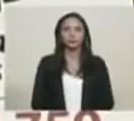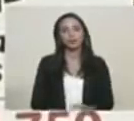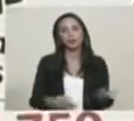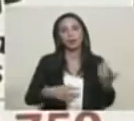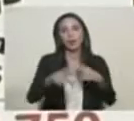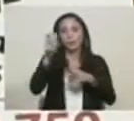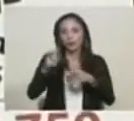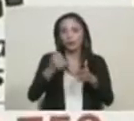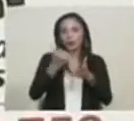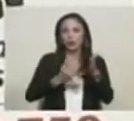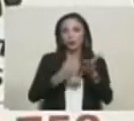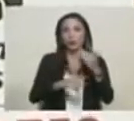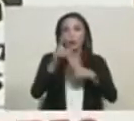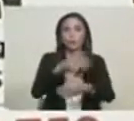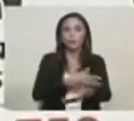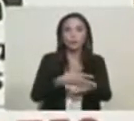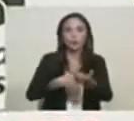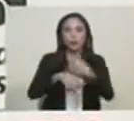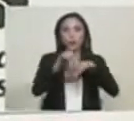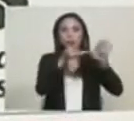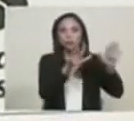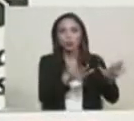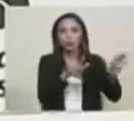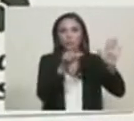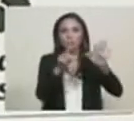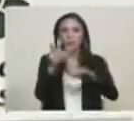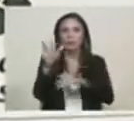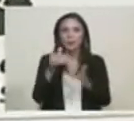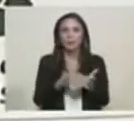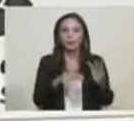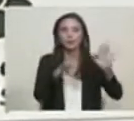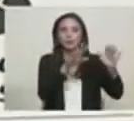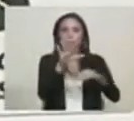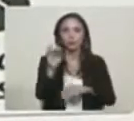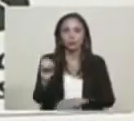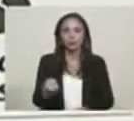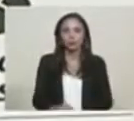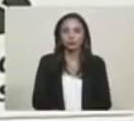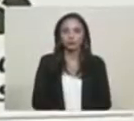personas con registró un millón 863 1750